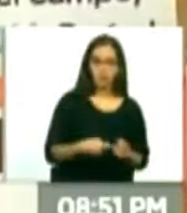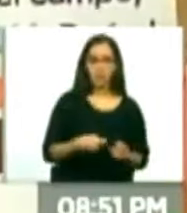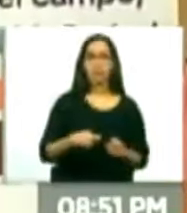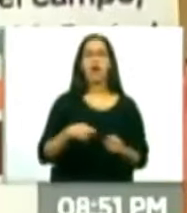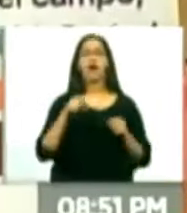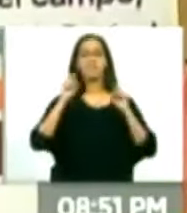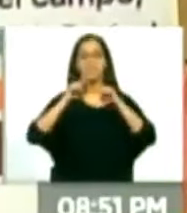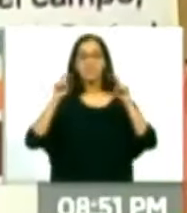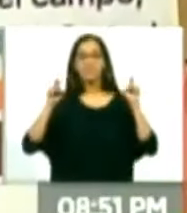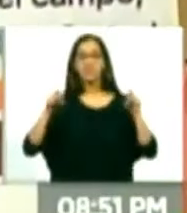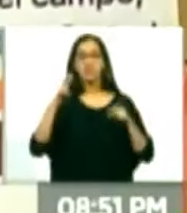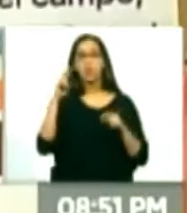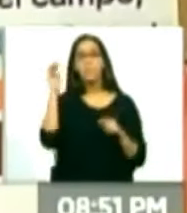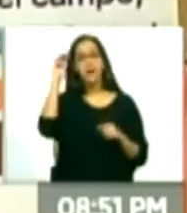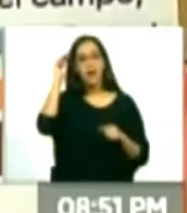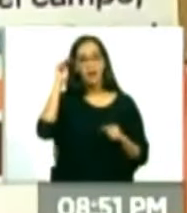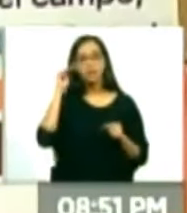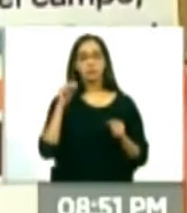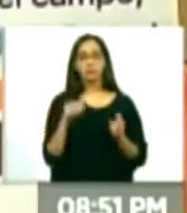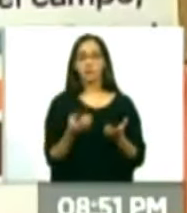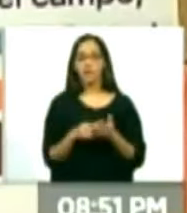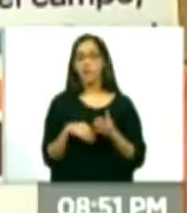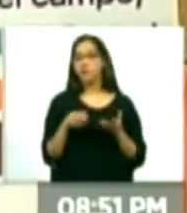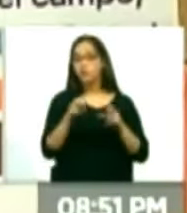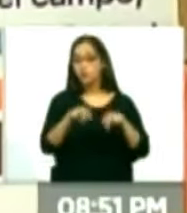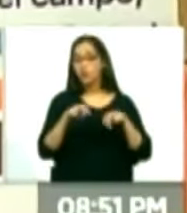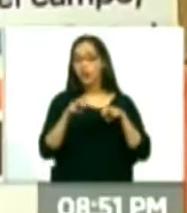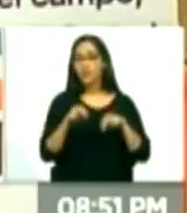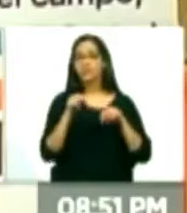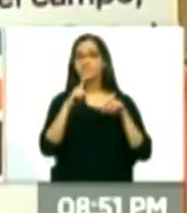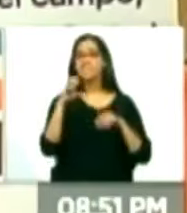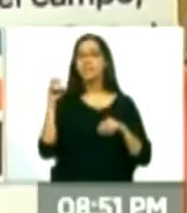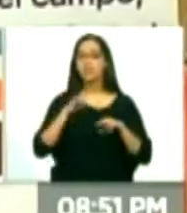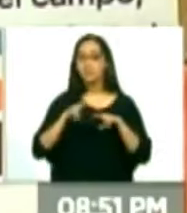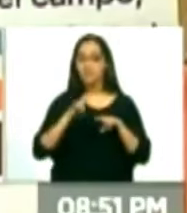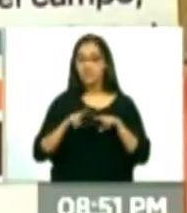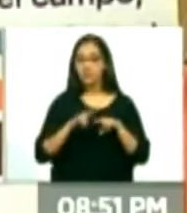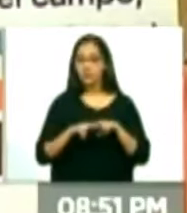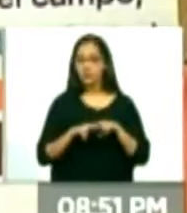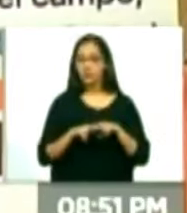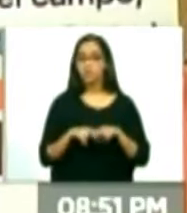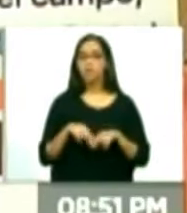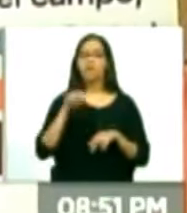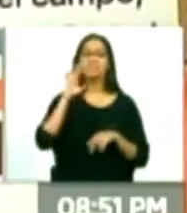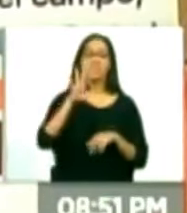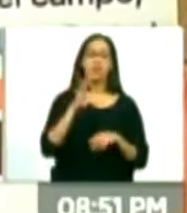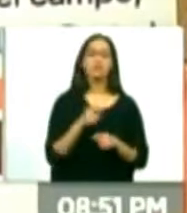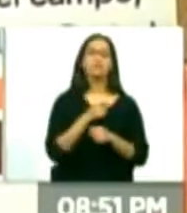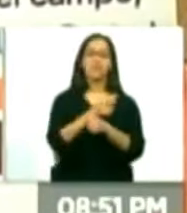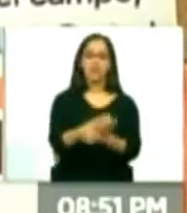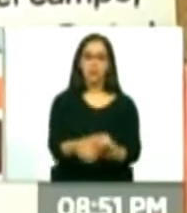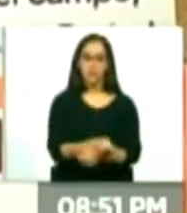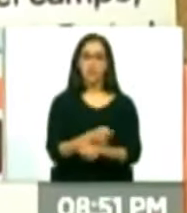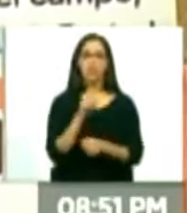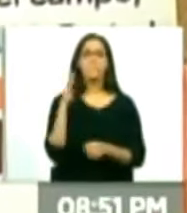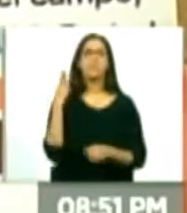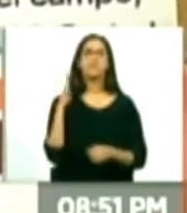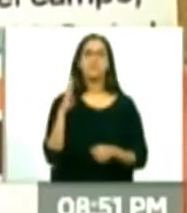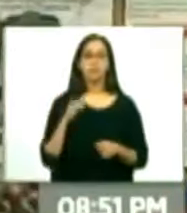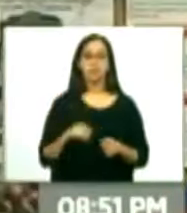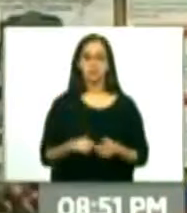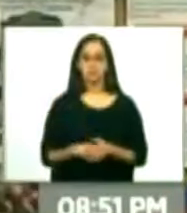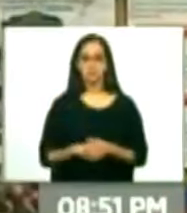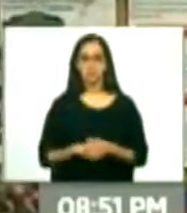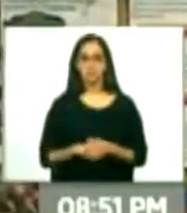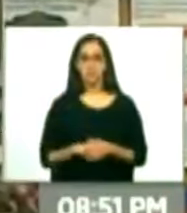rurales de Colombia. De cada 100 niños que entran a primaria en el campo, solo 5 se gradúan de bachilleres.